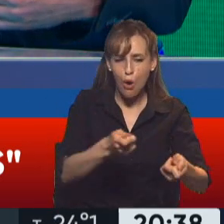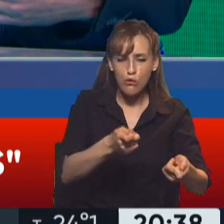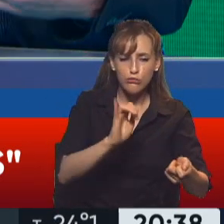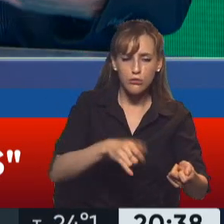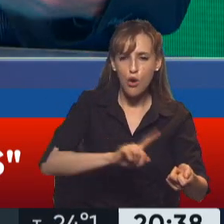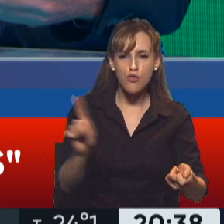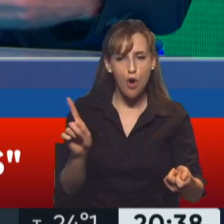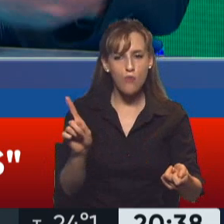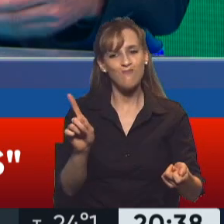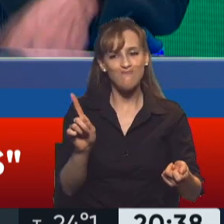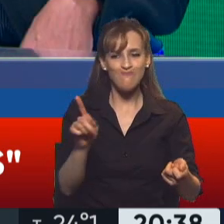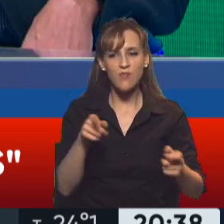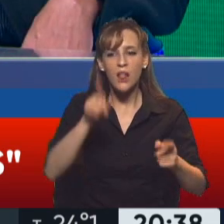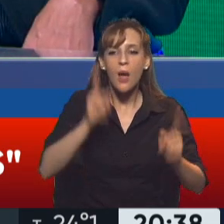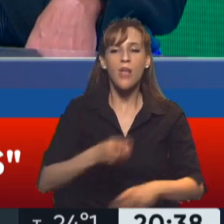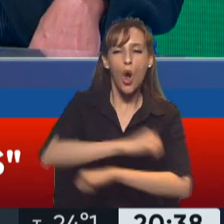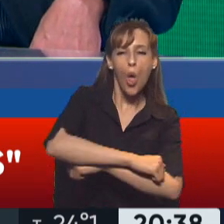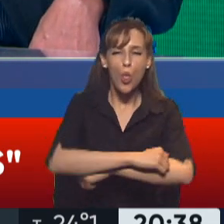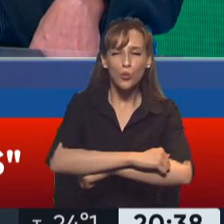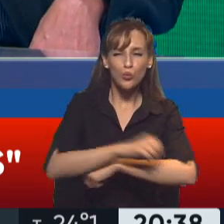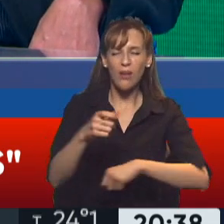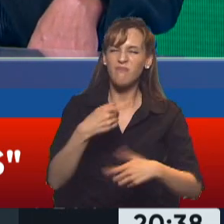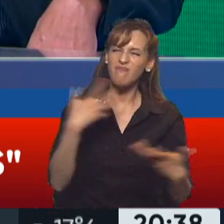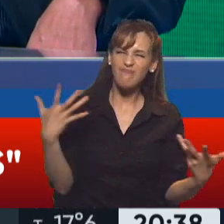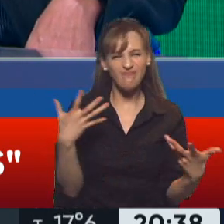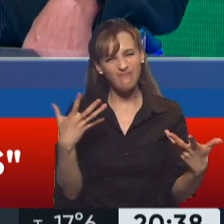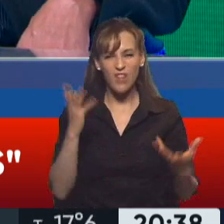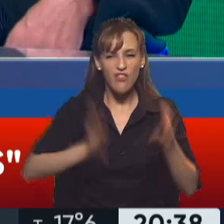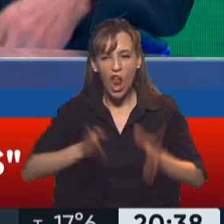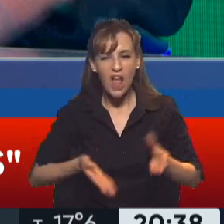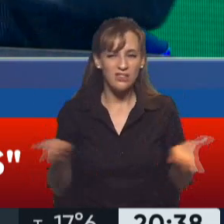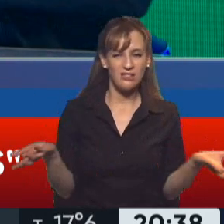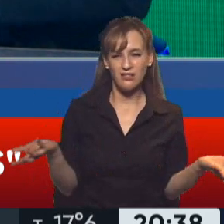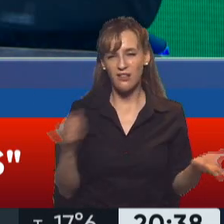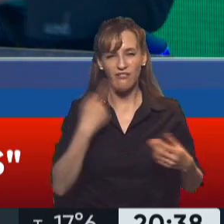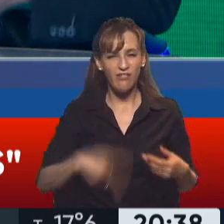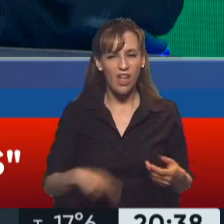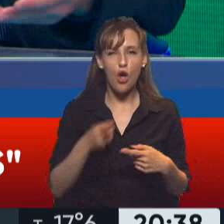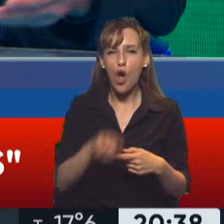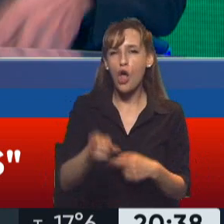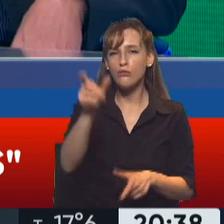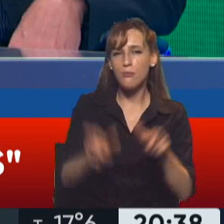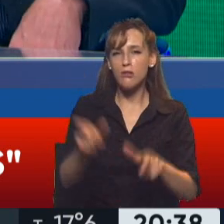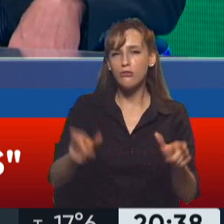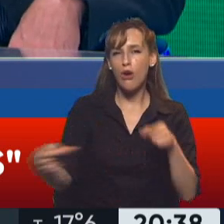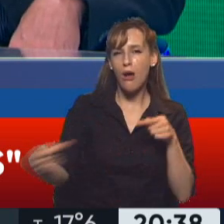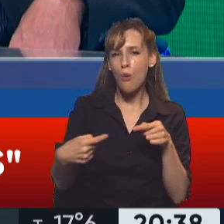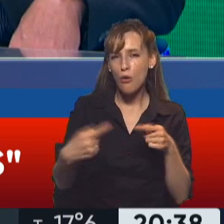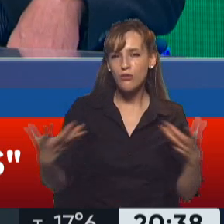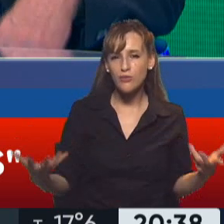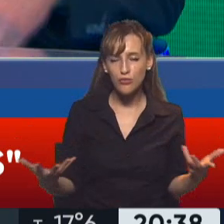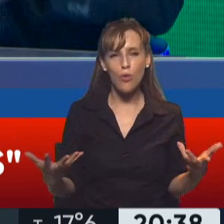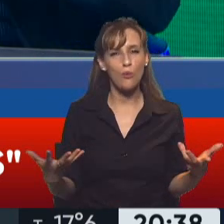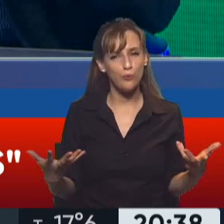tiene actitudes muy agresivas respecto a los adversarios políticos, sí. llevó una candidata que glorifica la última dictadura